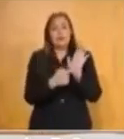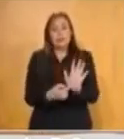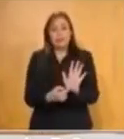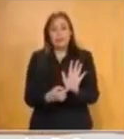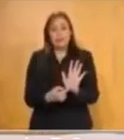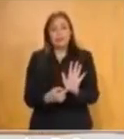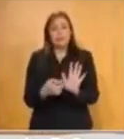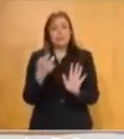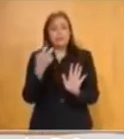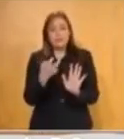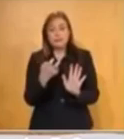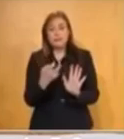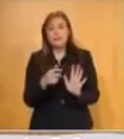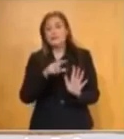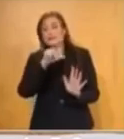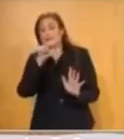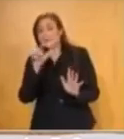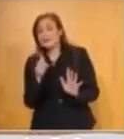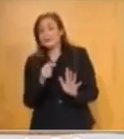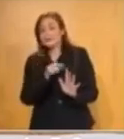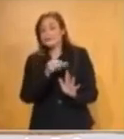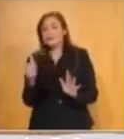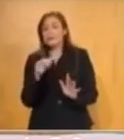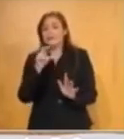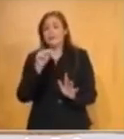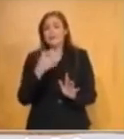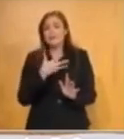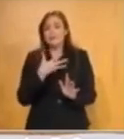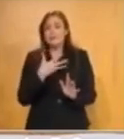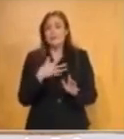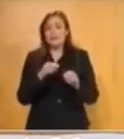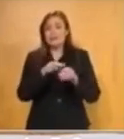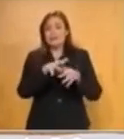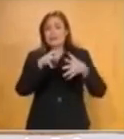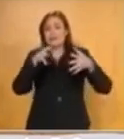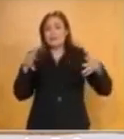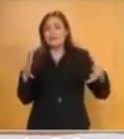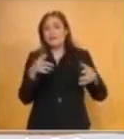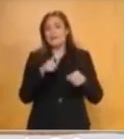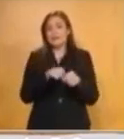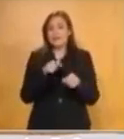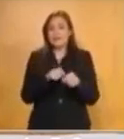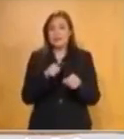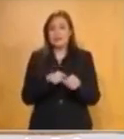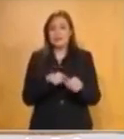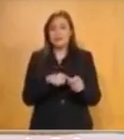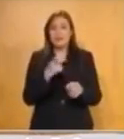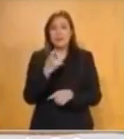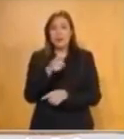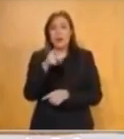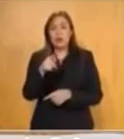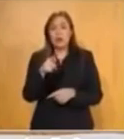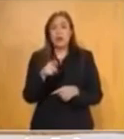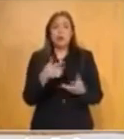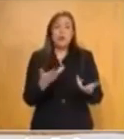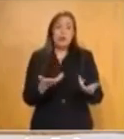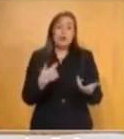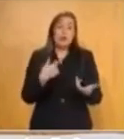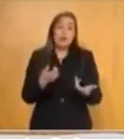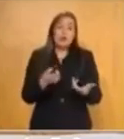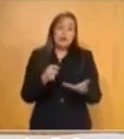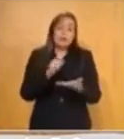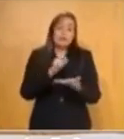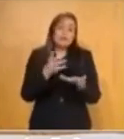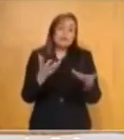tiene tanto color. Eso va a depender de ti, ¿sí? Porque tú eres el autor. Por eso al final tú vas a poner tus propias apreciaciones. Tú vas a